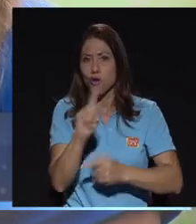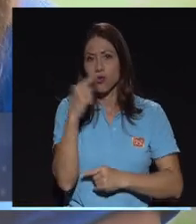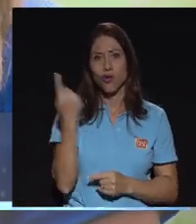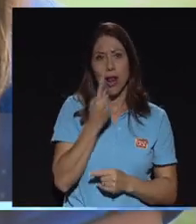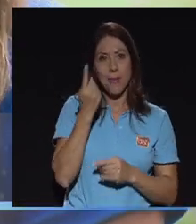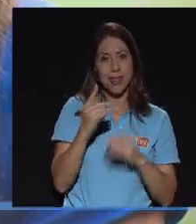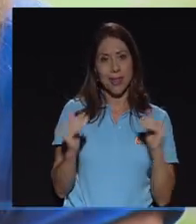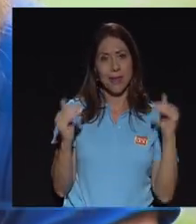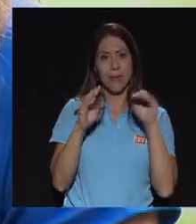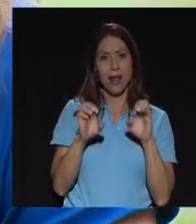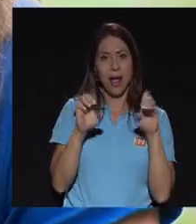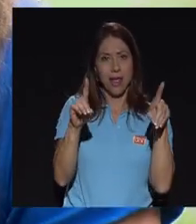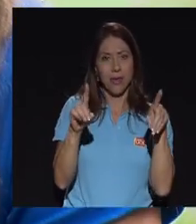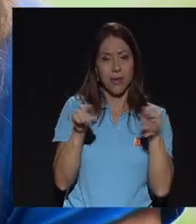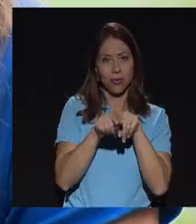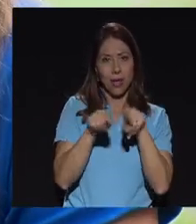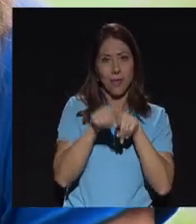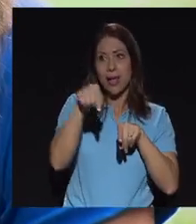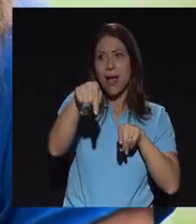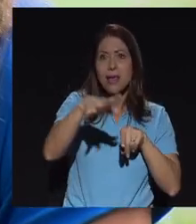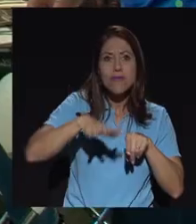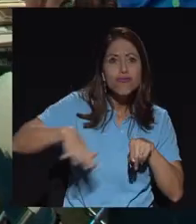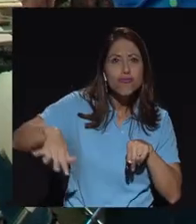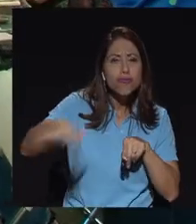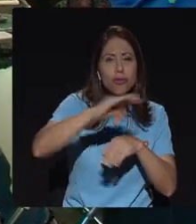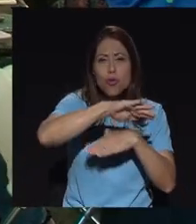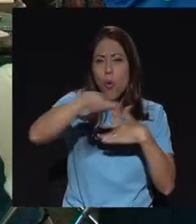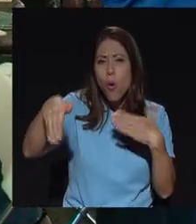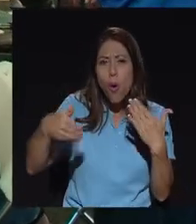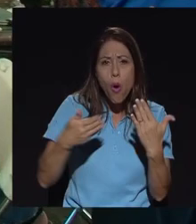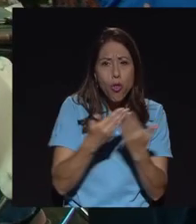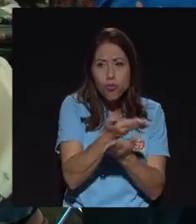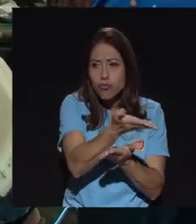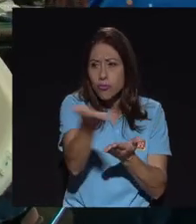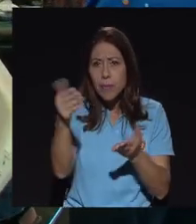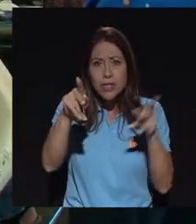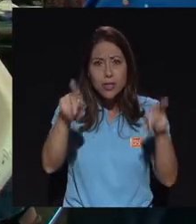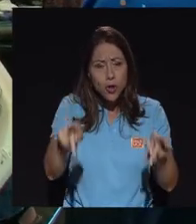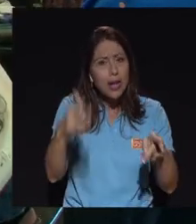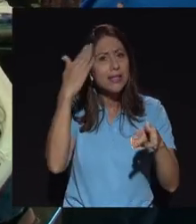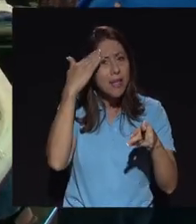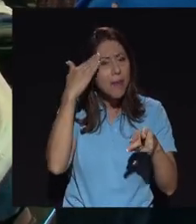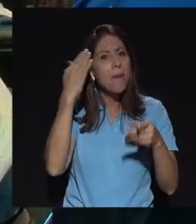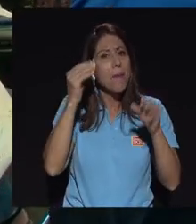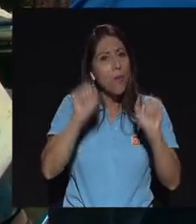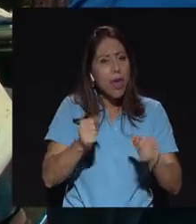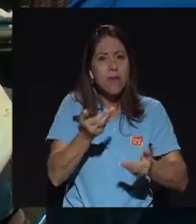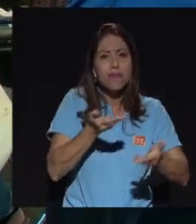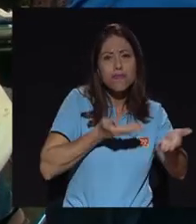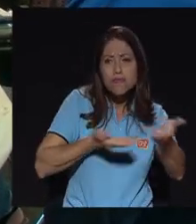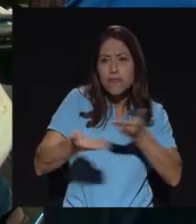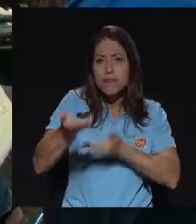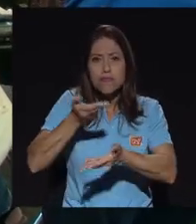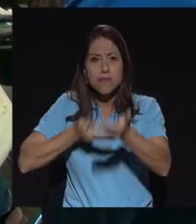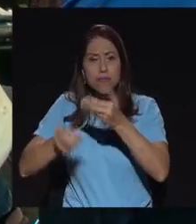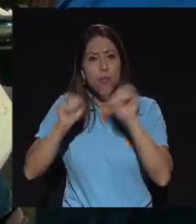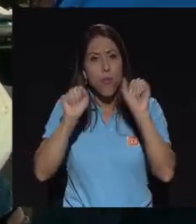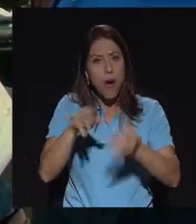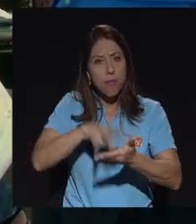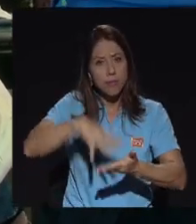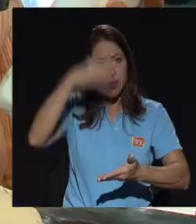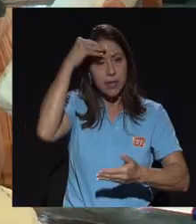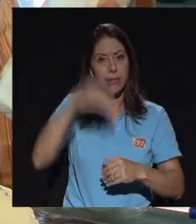con saberes académicos, sino que también que todo lo que las personas sepan lo puedan compartir y lo podamos